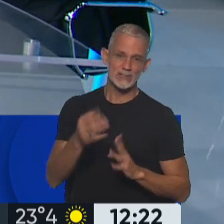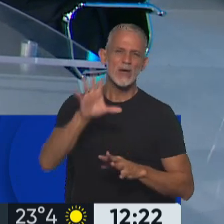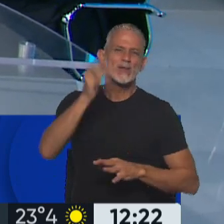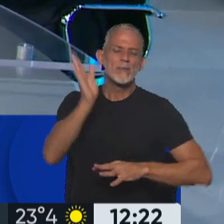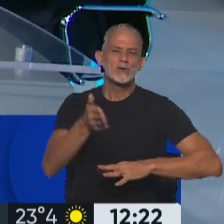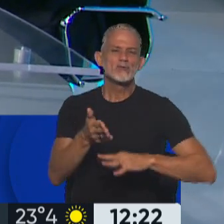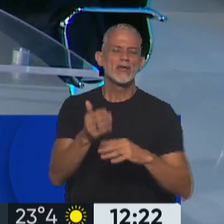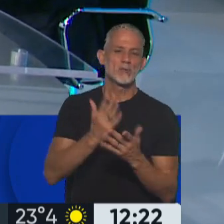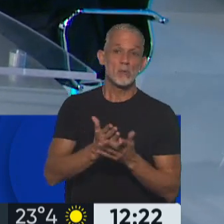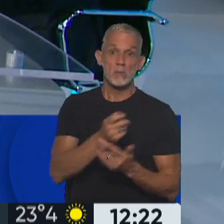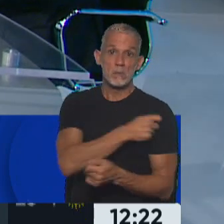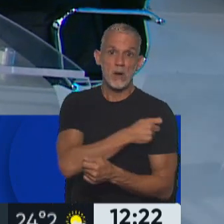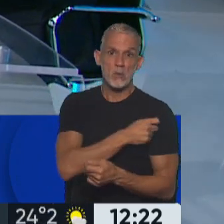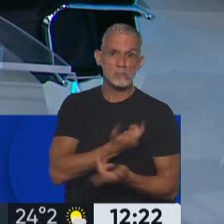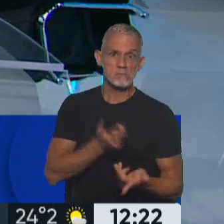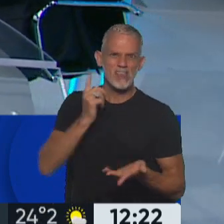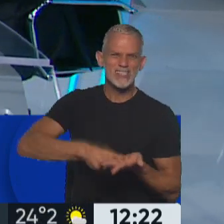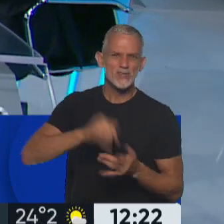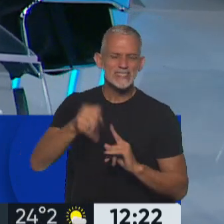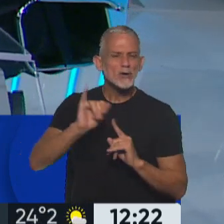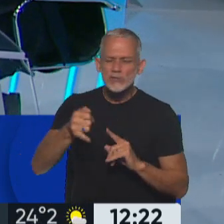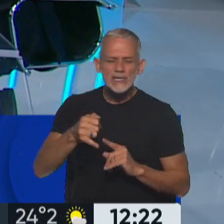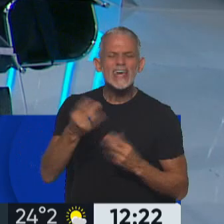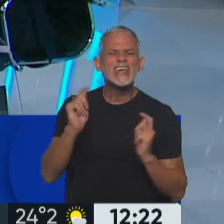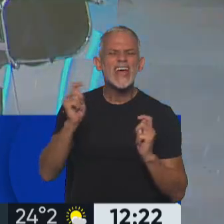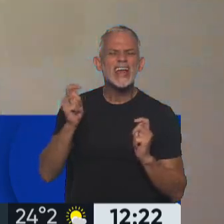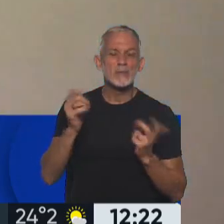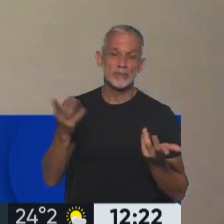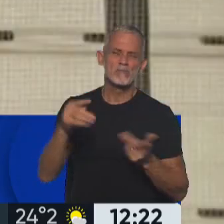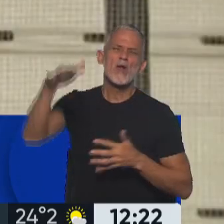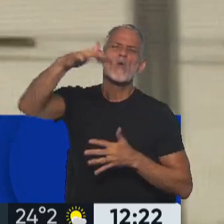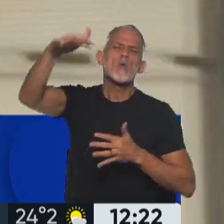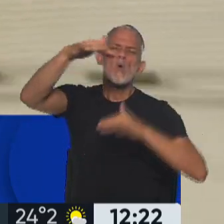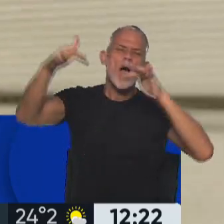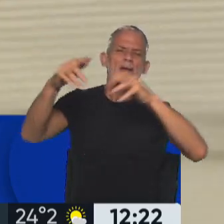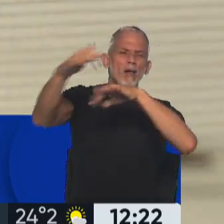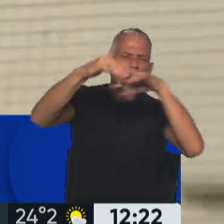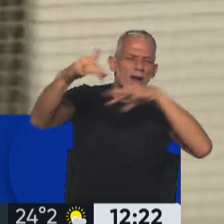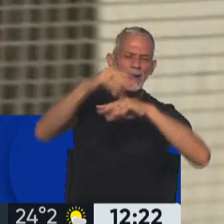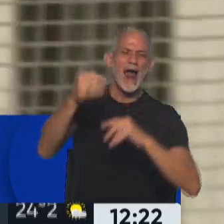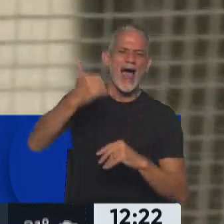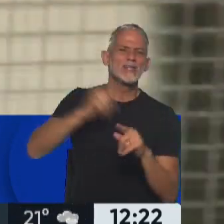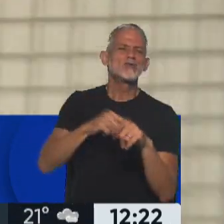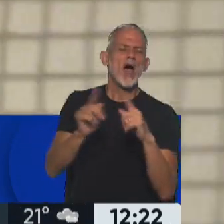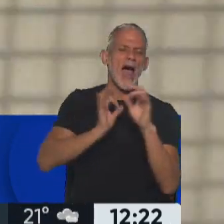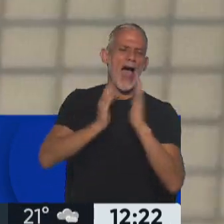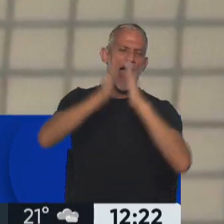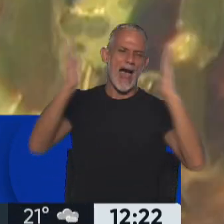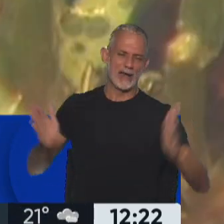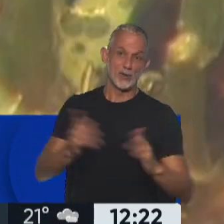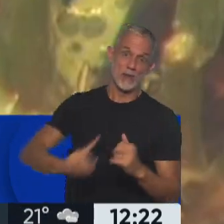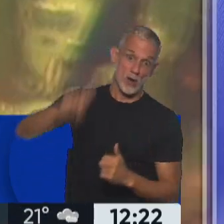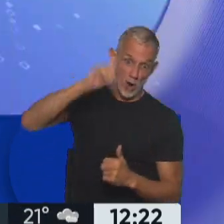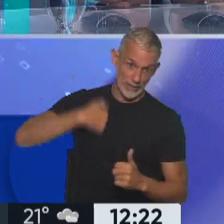sí moderado. vacunarse? Sí o sí vacunarse solamente en los lugares donde hay circulación endémica. Es decir, en el